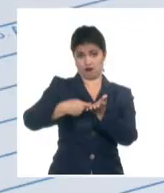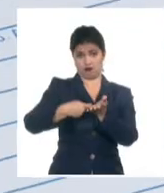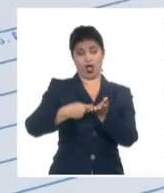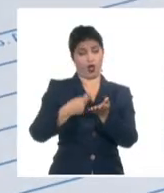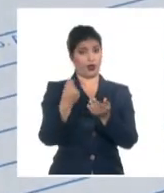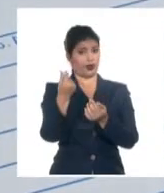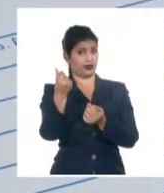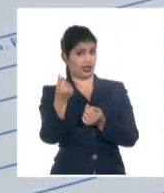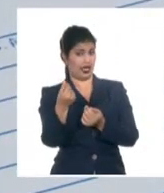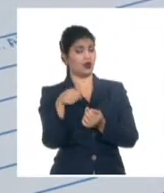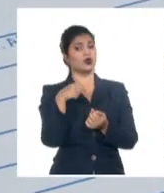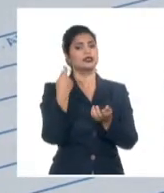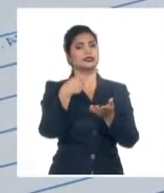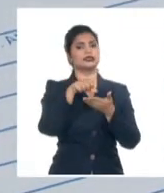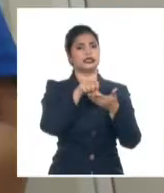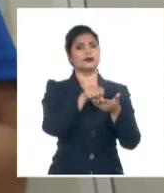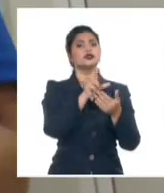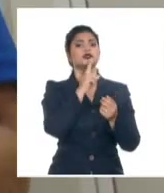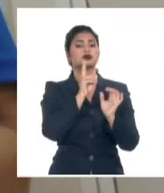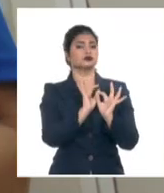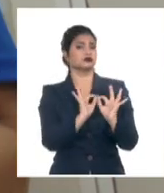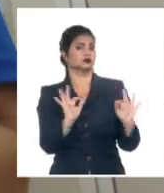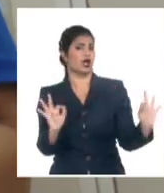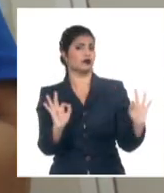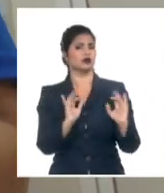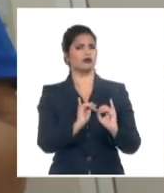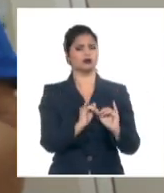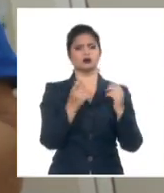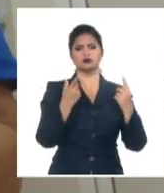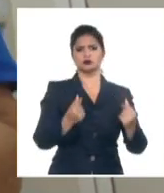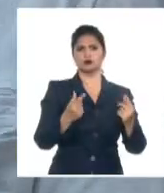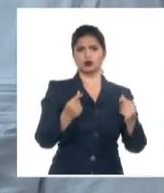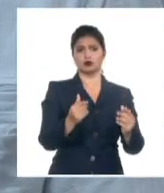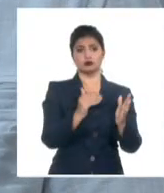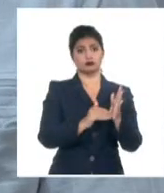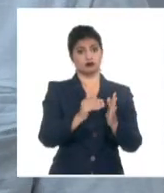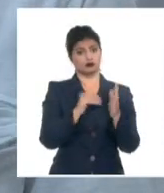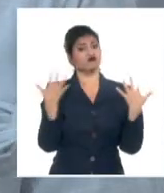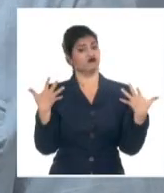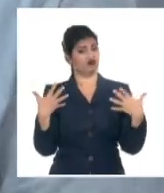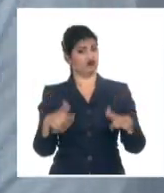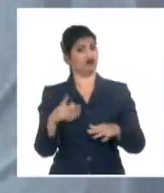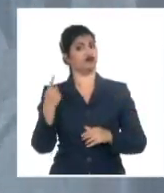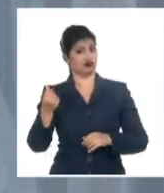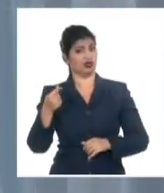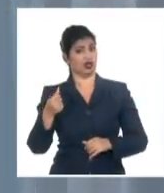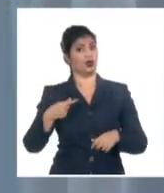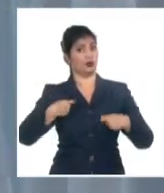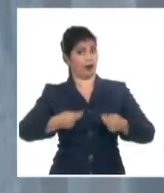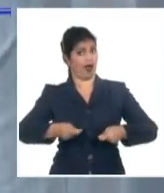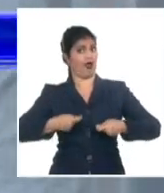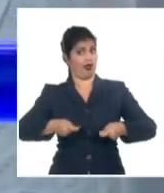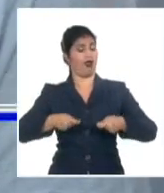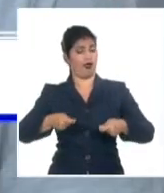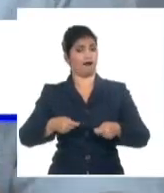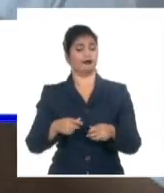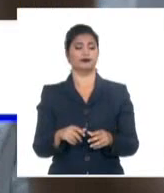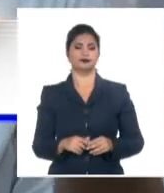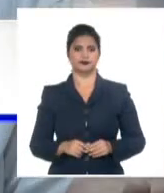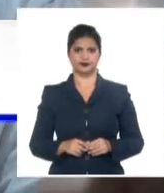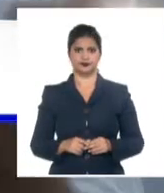en agua y saneamiento mostraban valores millonarios. Extender al máximo las posibilidades del